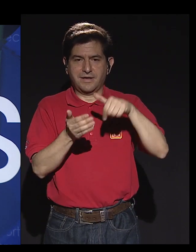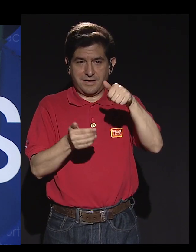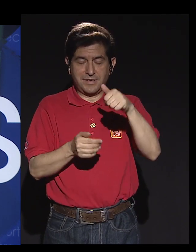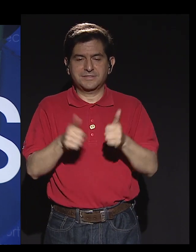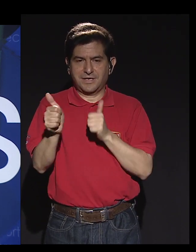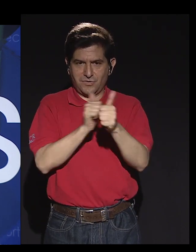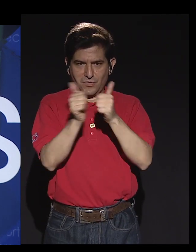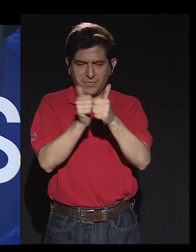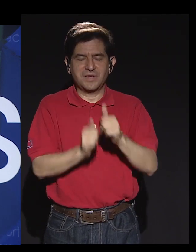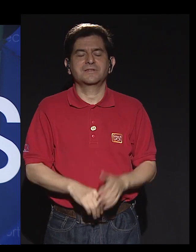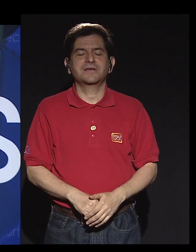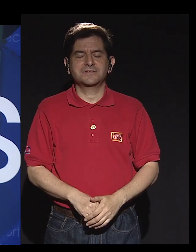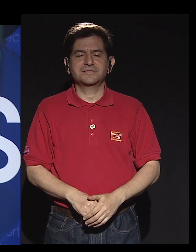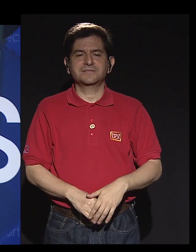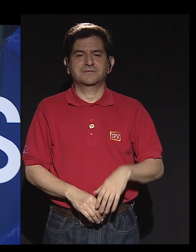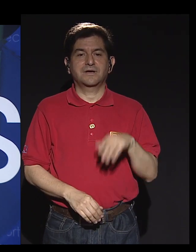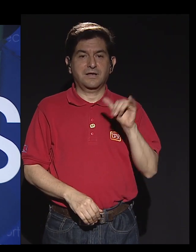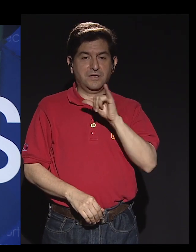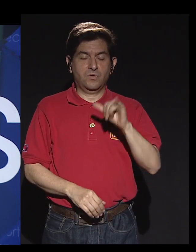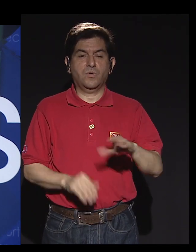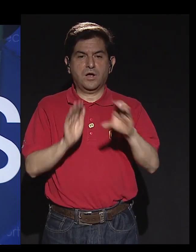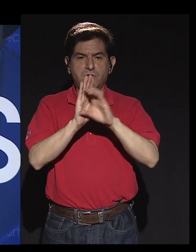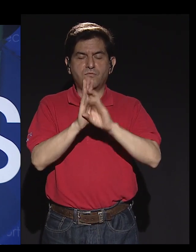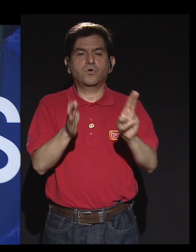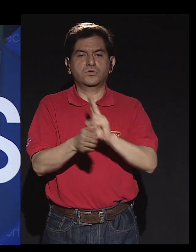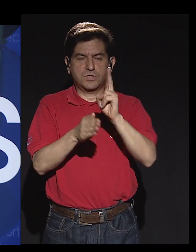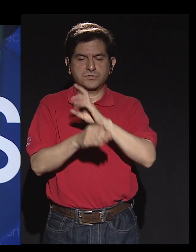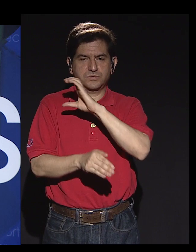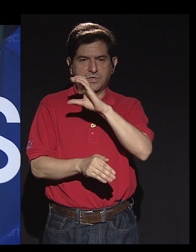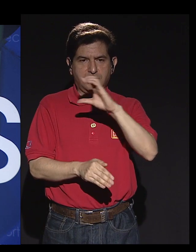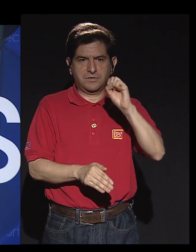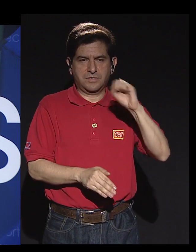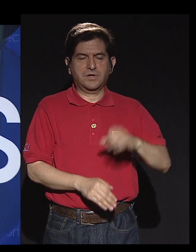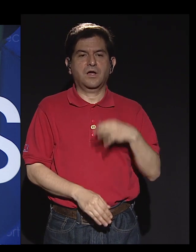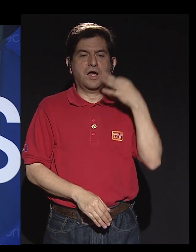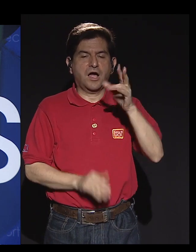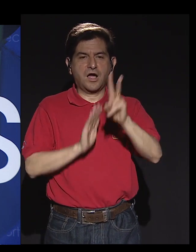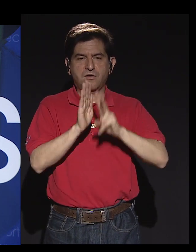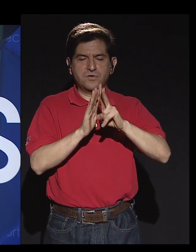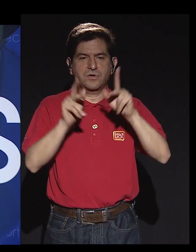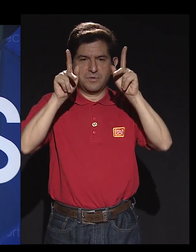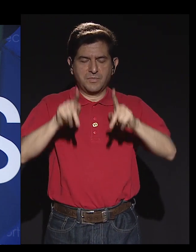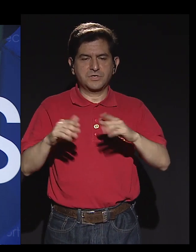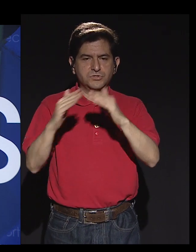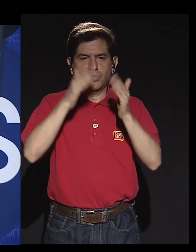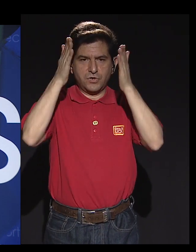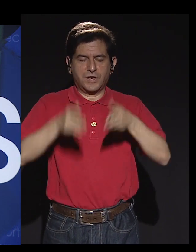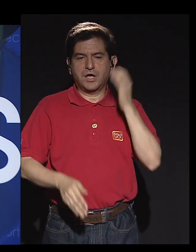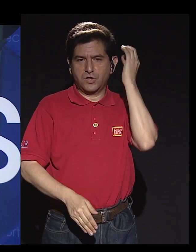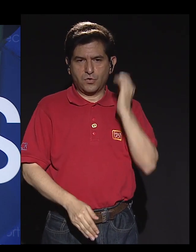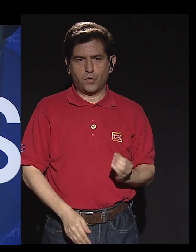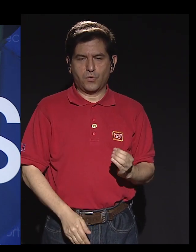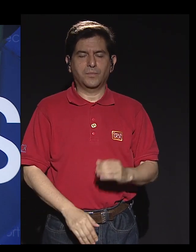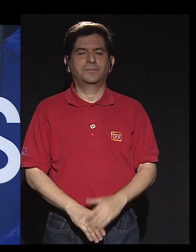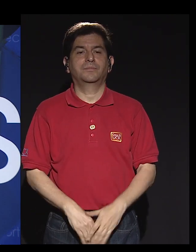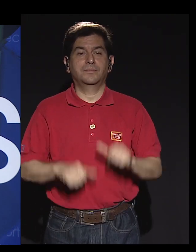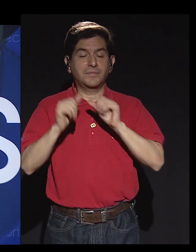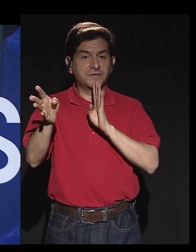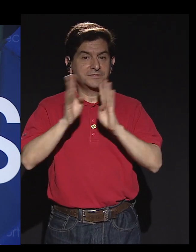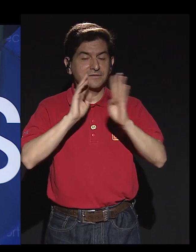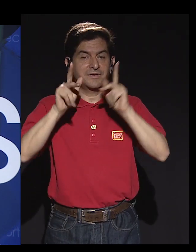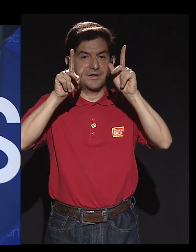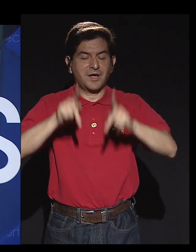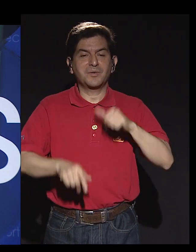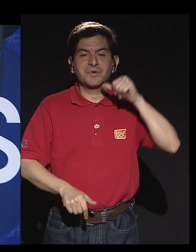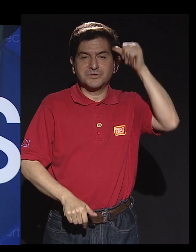fotos. Igualmente, las demás fotografías pueden ser utilizadas por la Caja para su próximo video de Ciudadano de Oro. Y seguimos